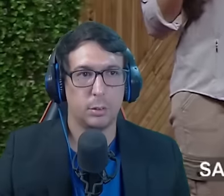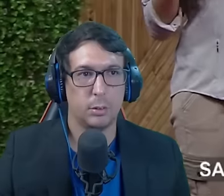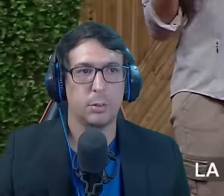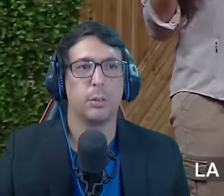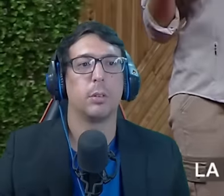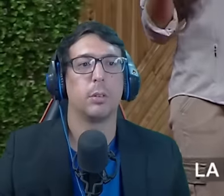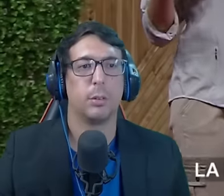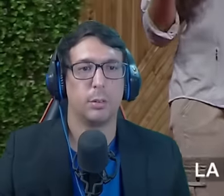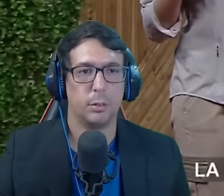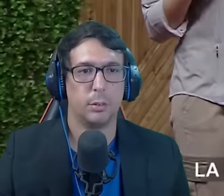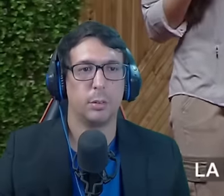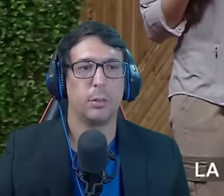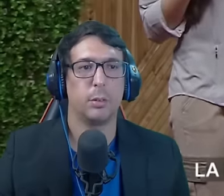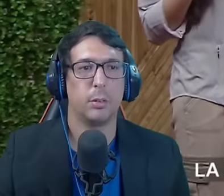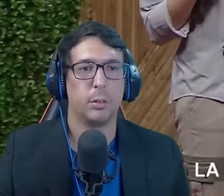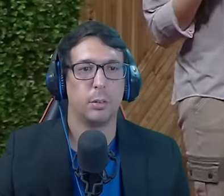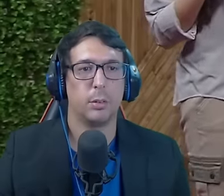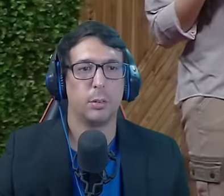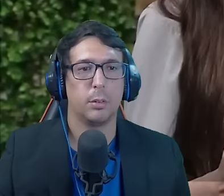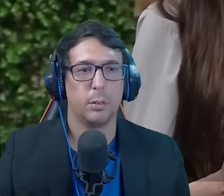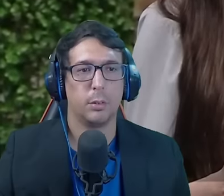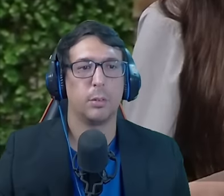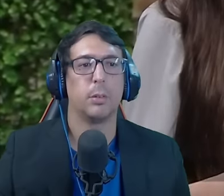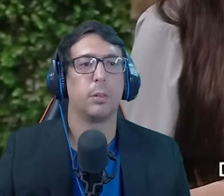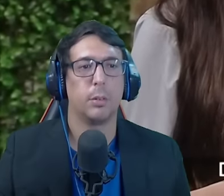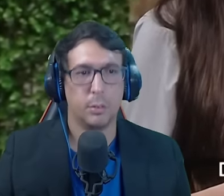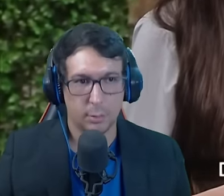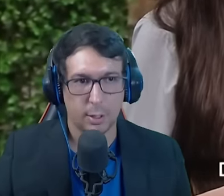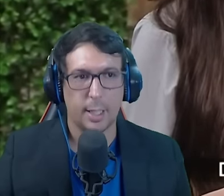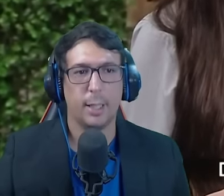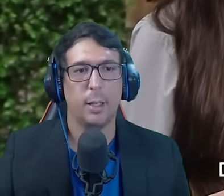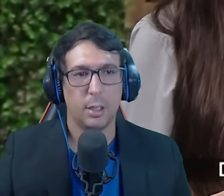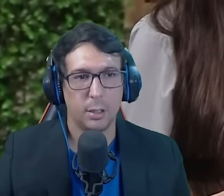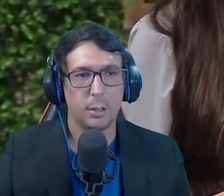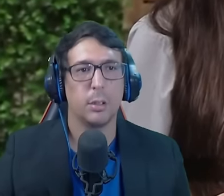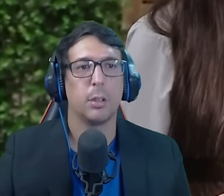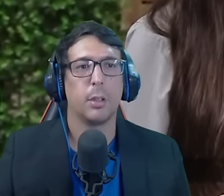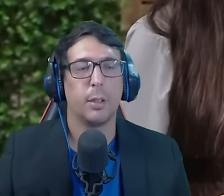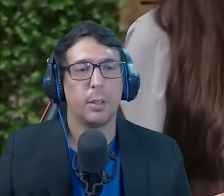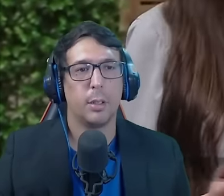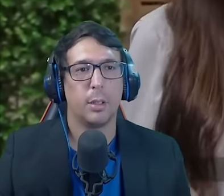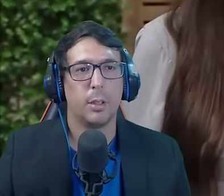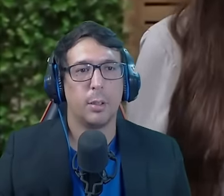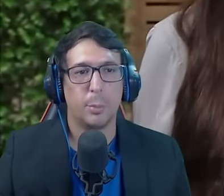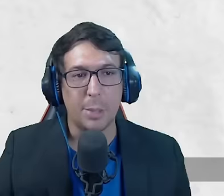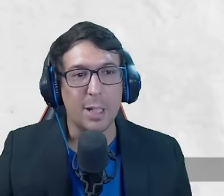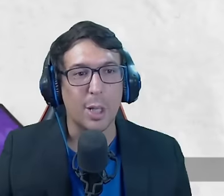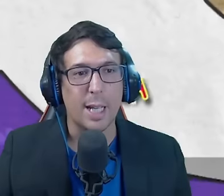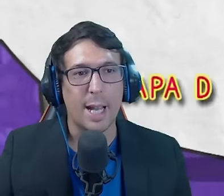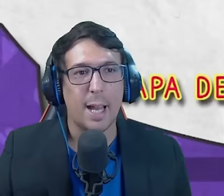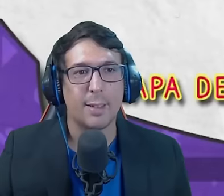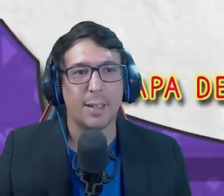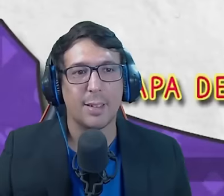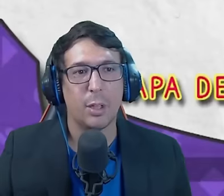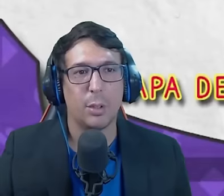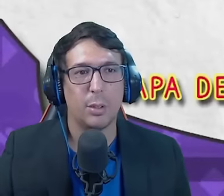el centro, la Plaza de Armas, y desde allí se extiende la ciudad. De hecho, este es el plano que hicimos. Miren la pantalla. Miren lo que